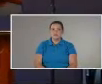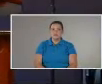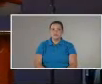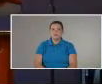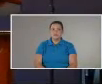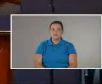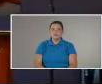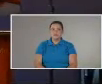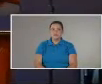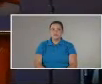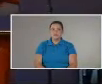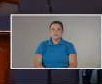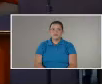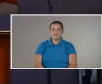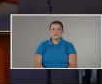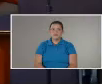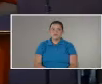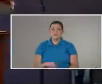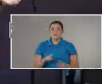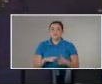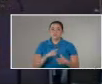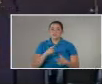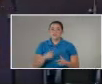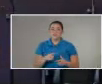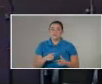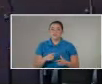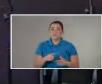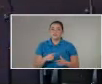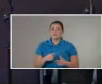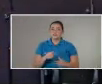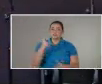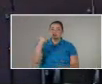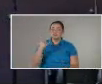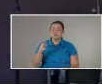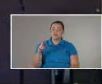La edad. Cuando nos damos cuenta que dejamos de ser jóvenes, hermano.